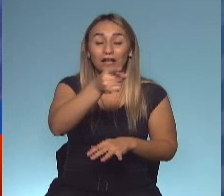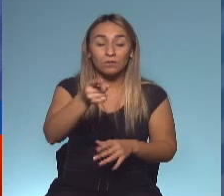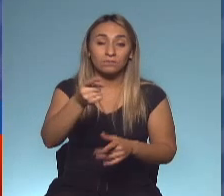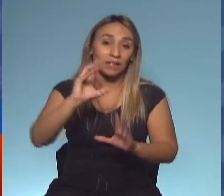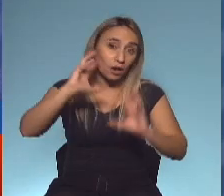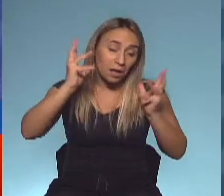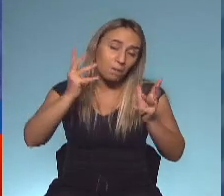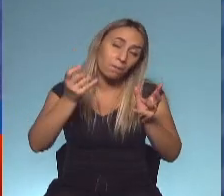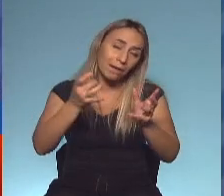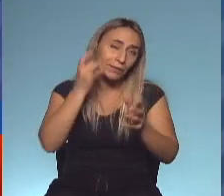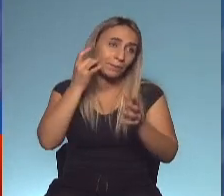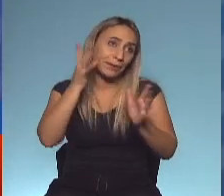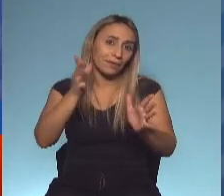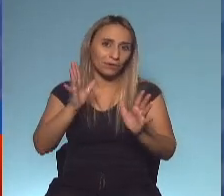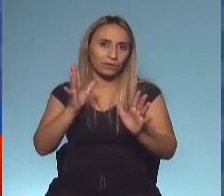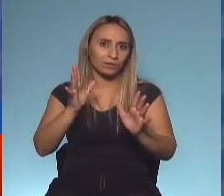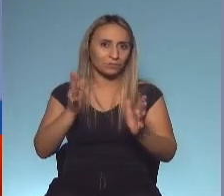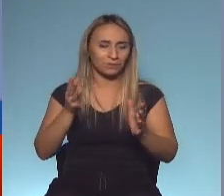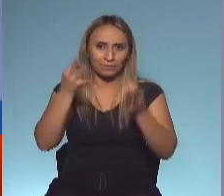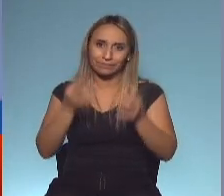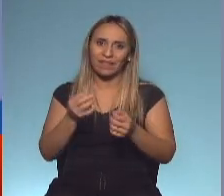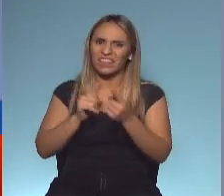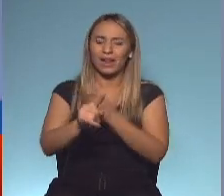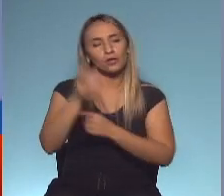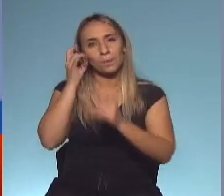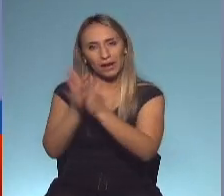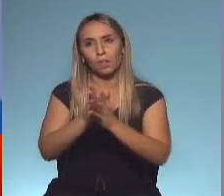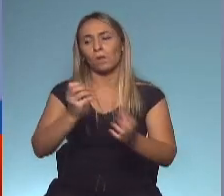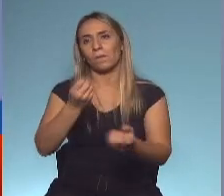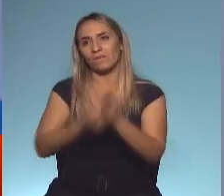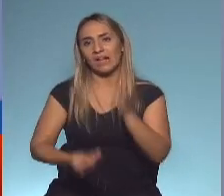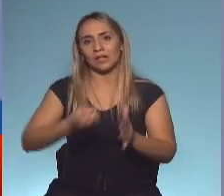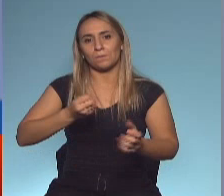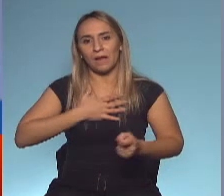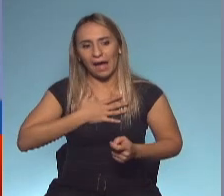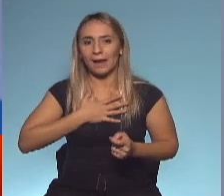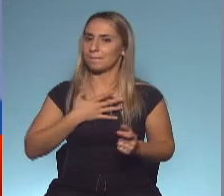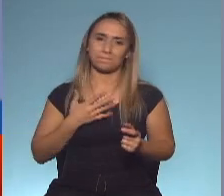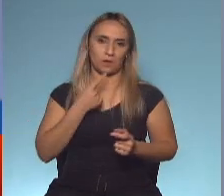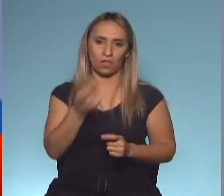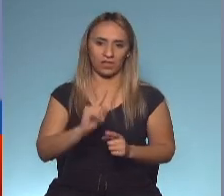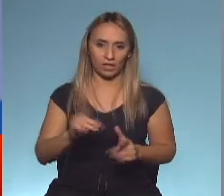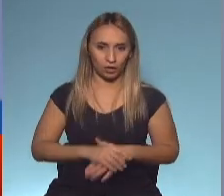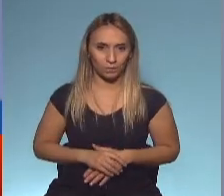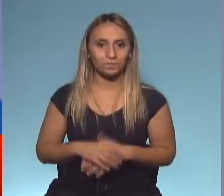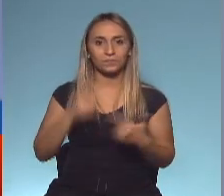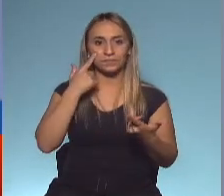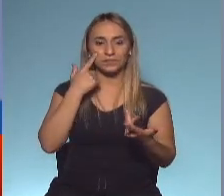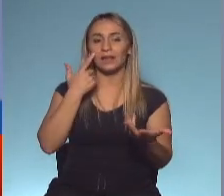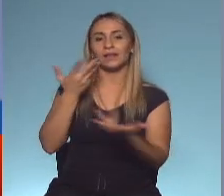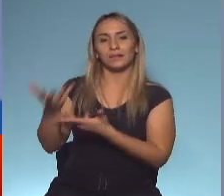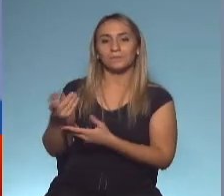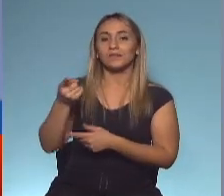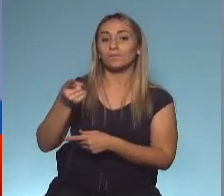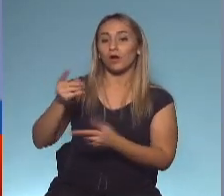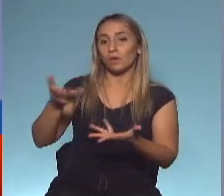me retracto. Pero ni siquiera eso. A ver qué nos puede opinar Ernesto Alonso, quien ya lo podemos saludar, que fue combatiente,